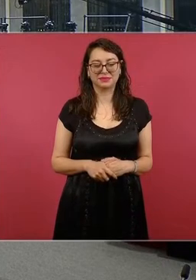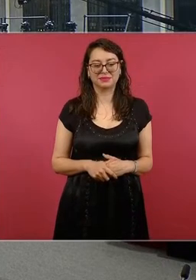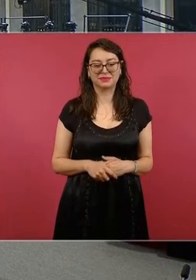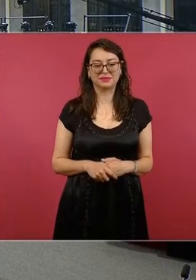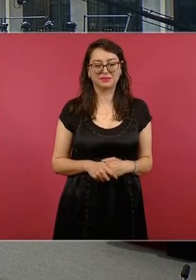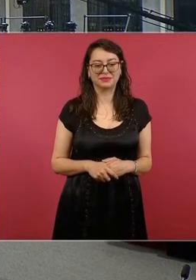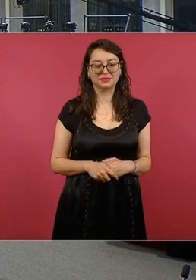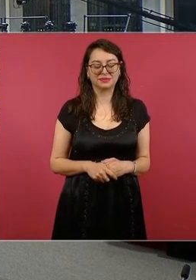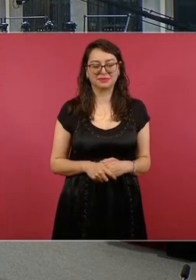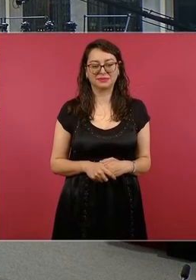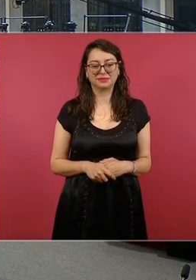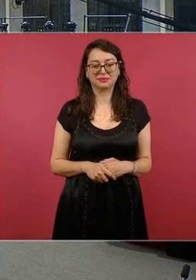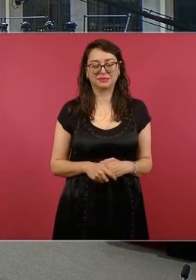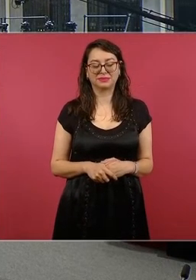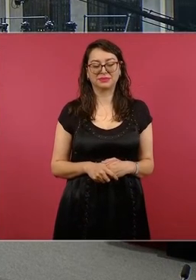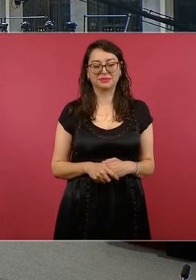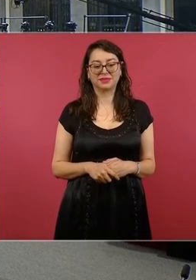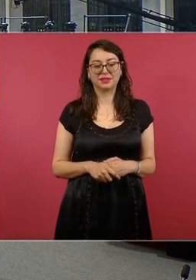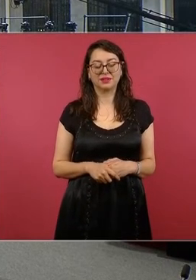cada salida,